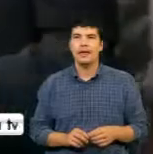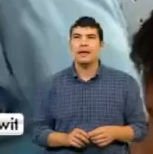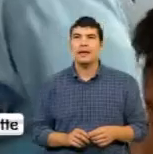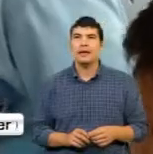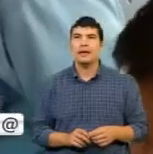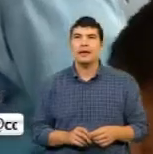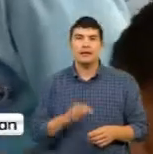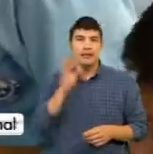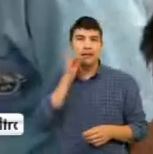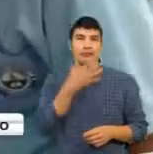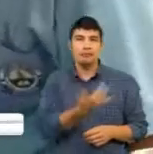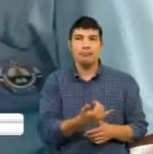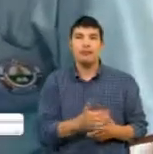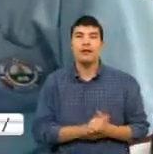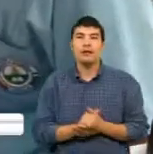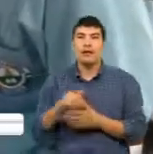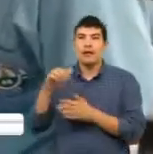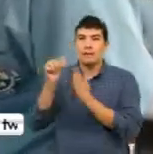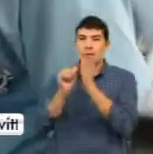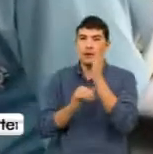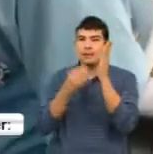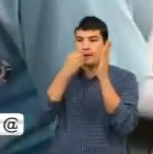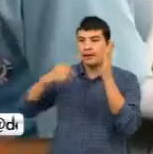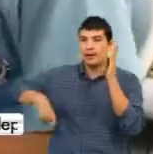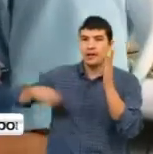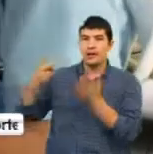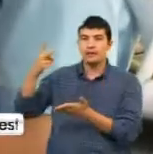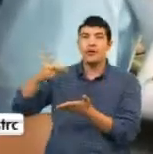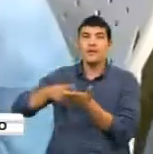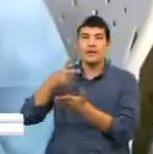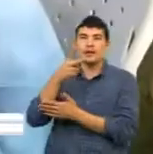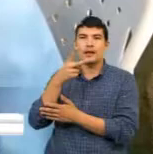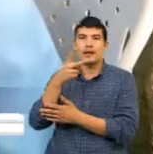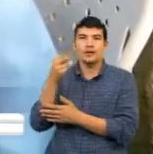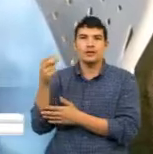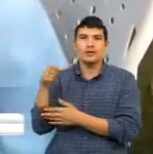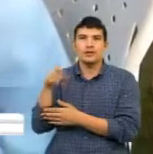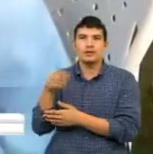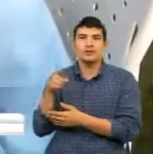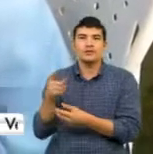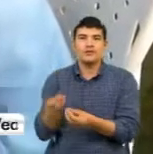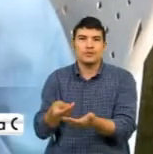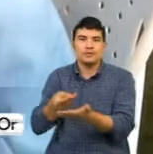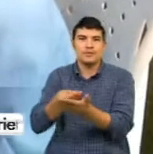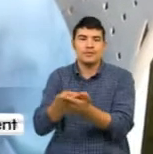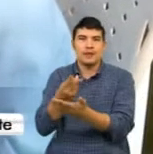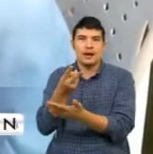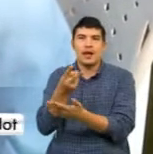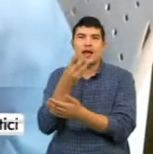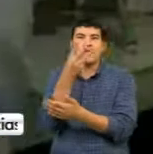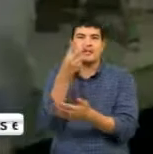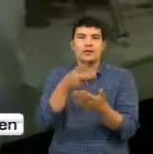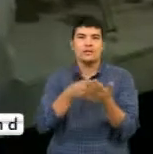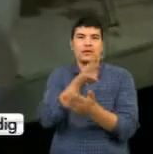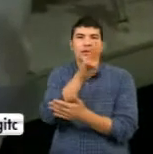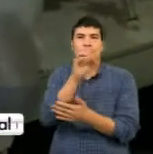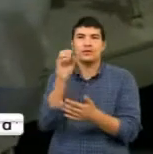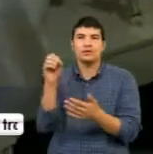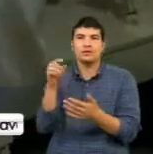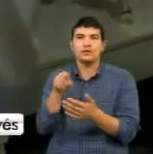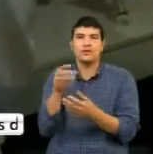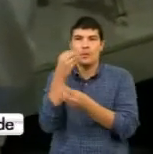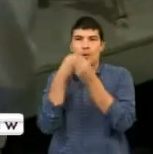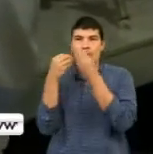Buenísimo. El PAE provee un presupuesto de 2.200 pesos por cada desayuno y 2.800 pesos por